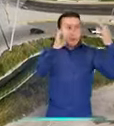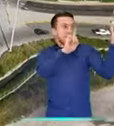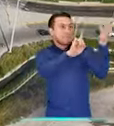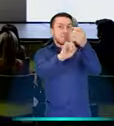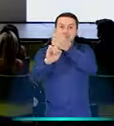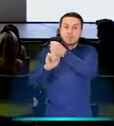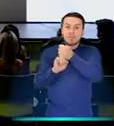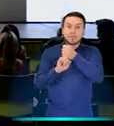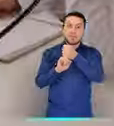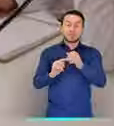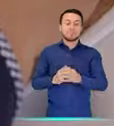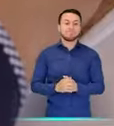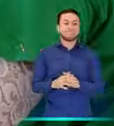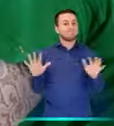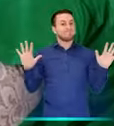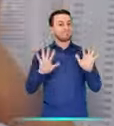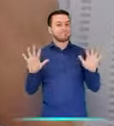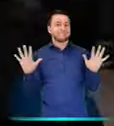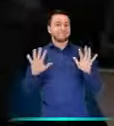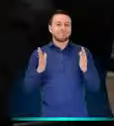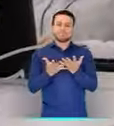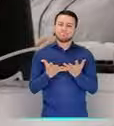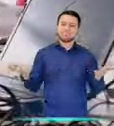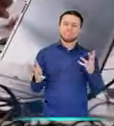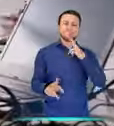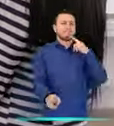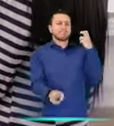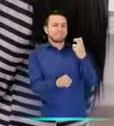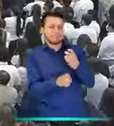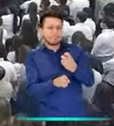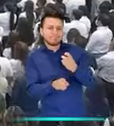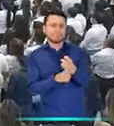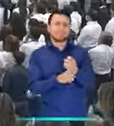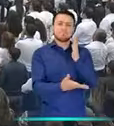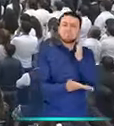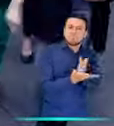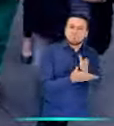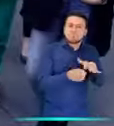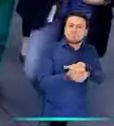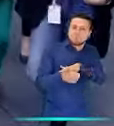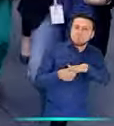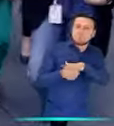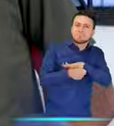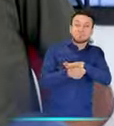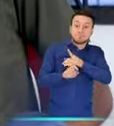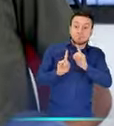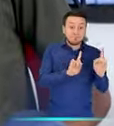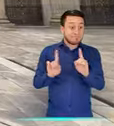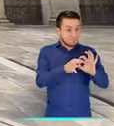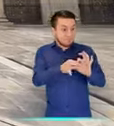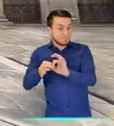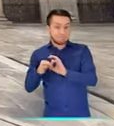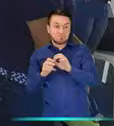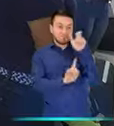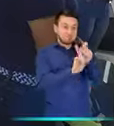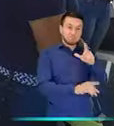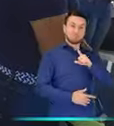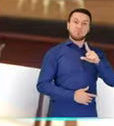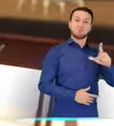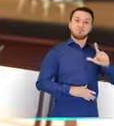y despedimos a los momentos difíciles y a las adversidades que con un lazo de unión y un gran